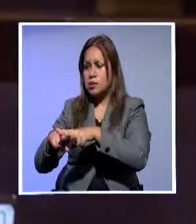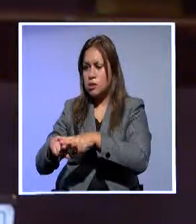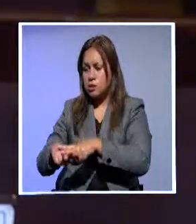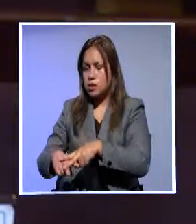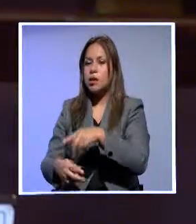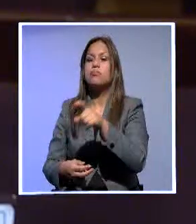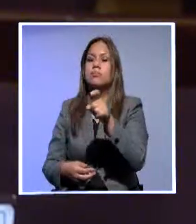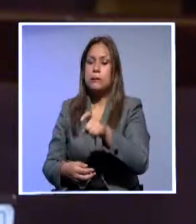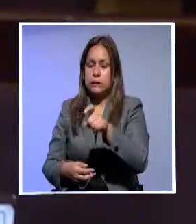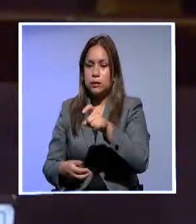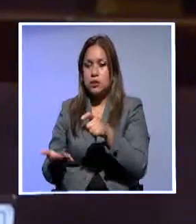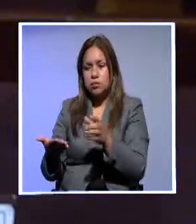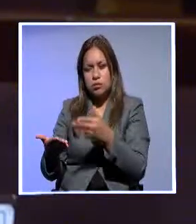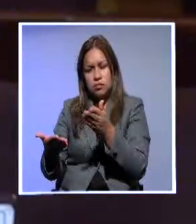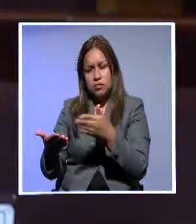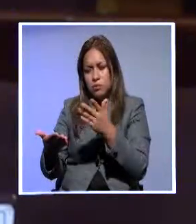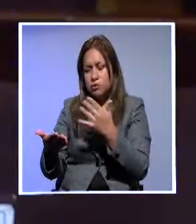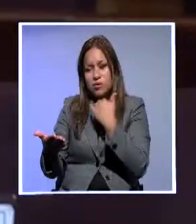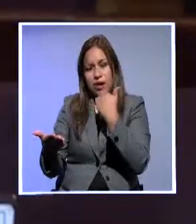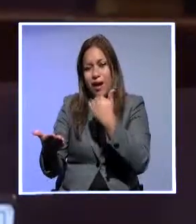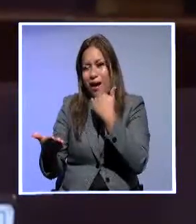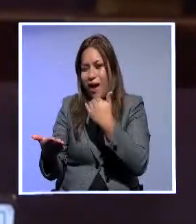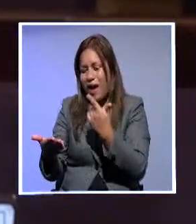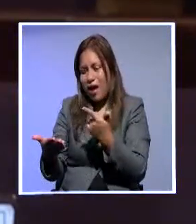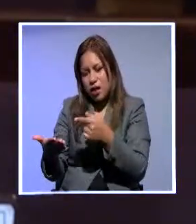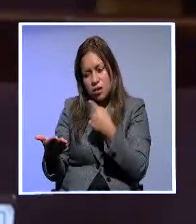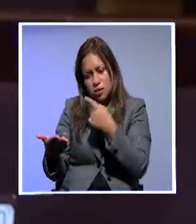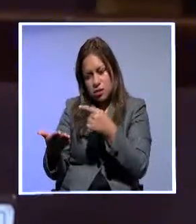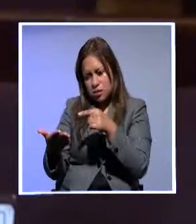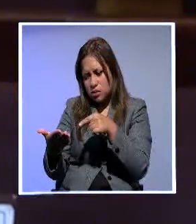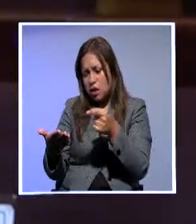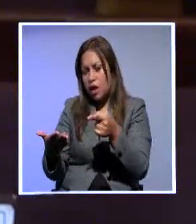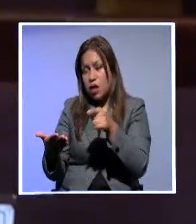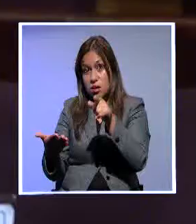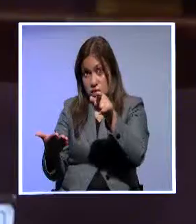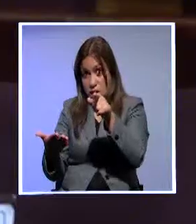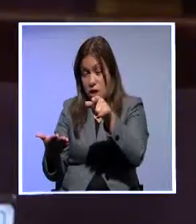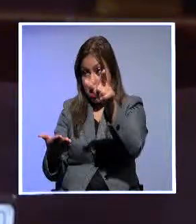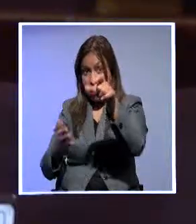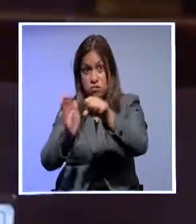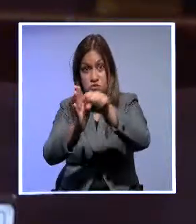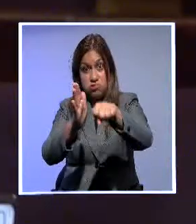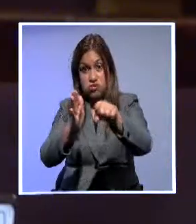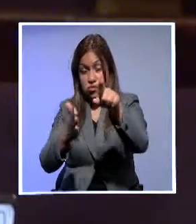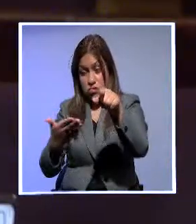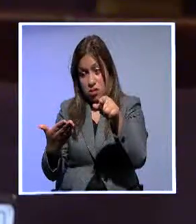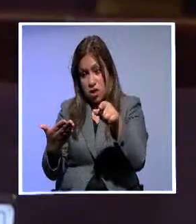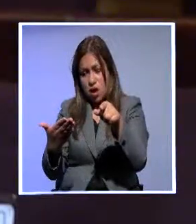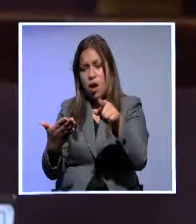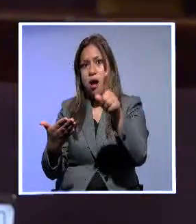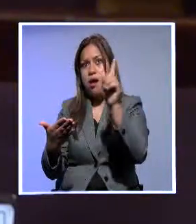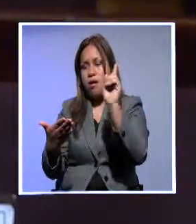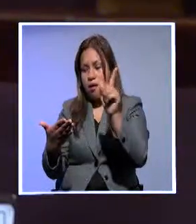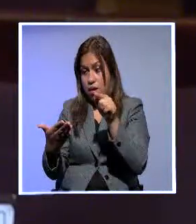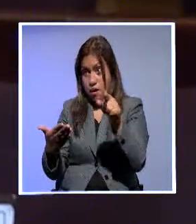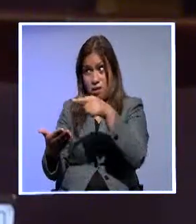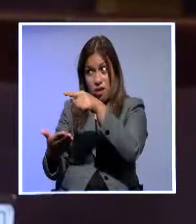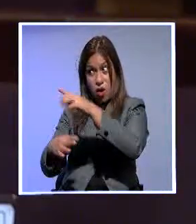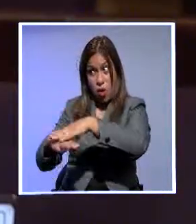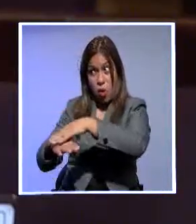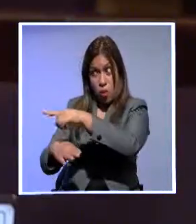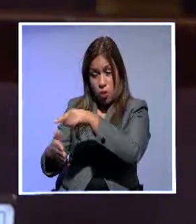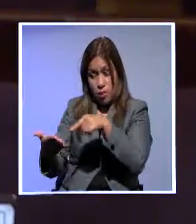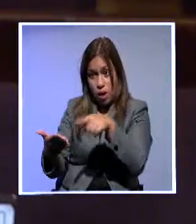ciertos indicios que le podían haber permitido al fiscal actuar a tiempo y evitar la salida del país de varios de estos